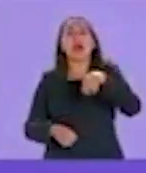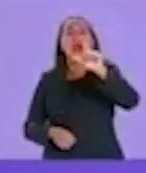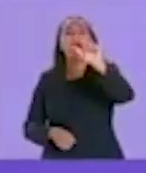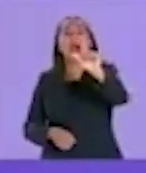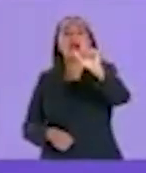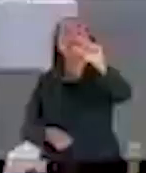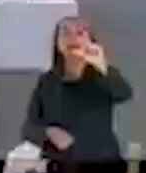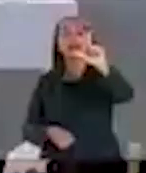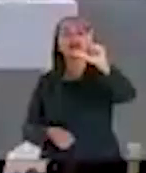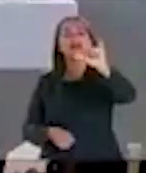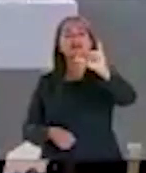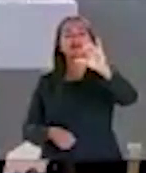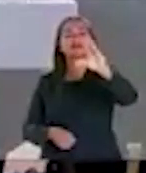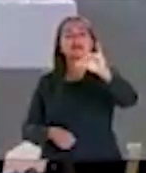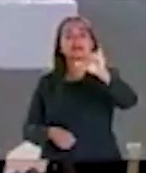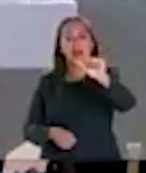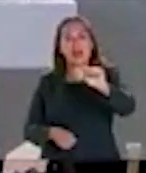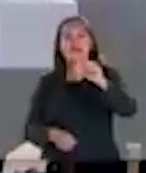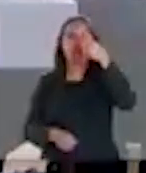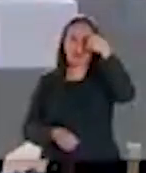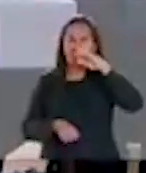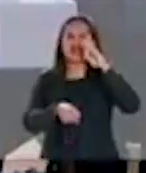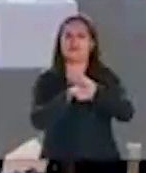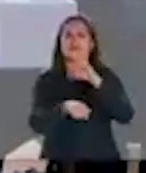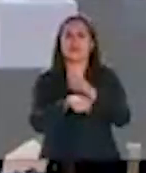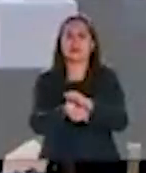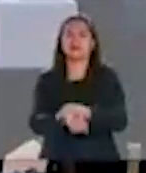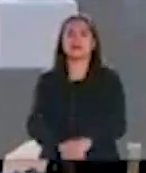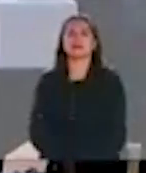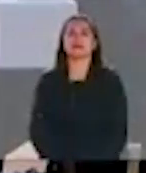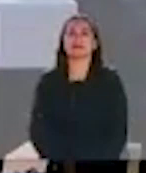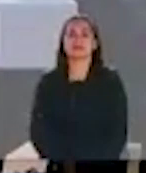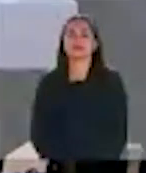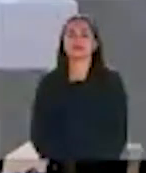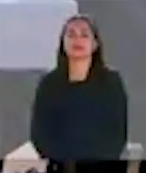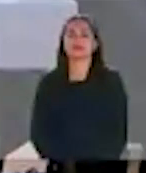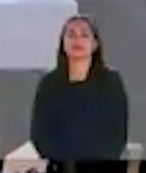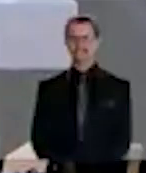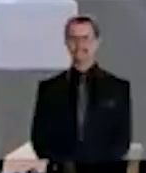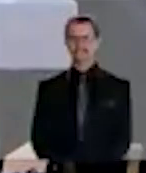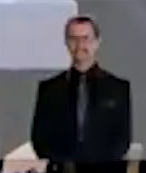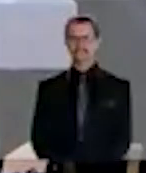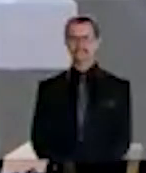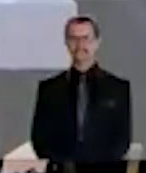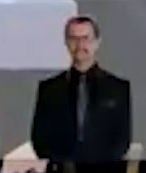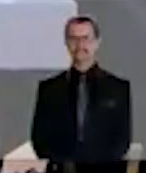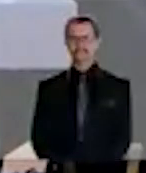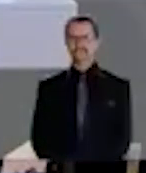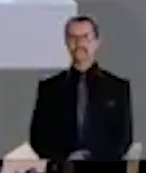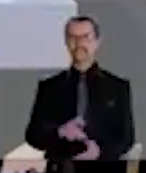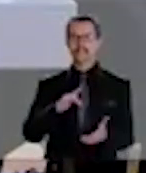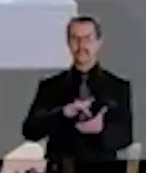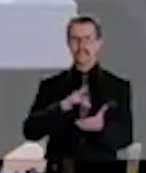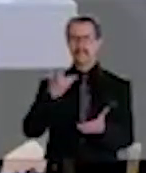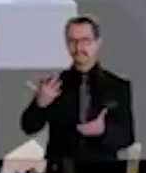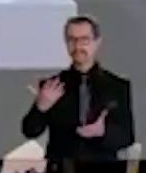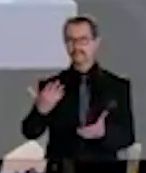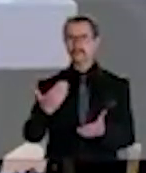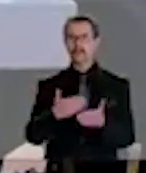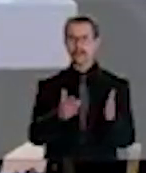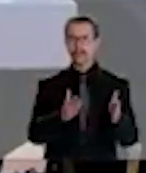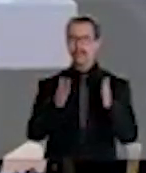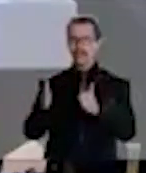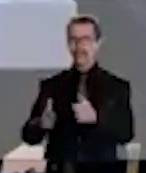defender de gracias gracias gracias candidato candidato anaya parte de la